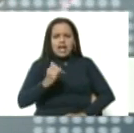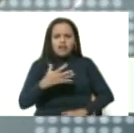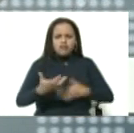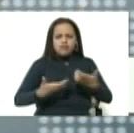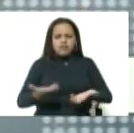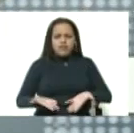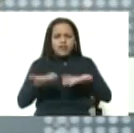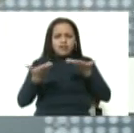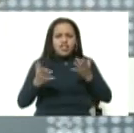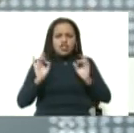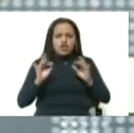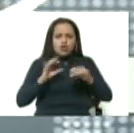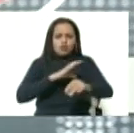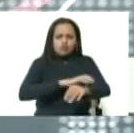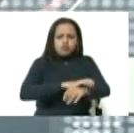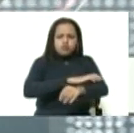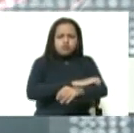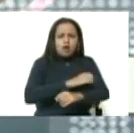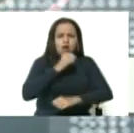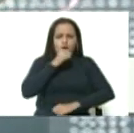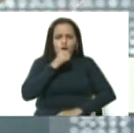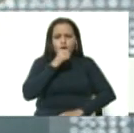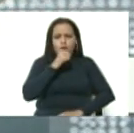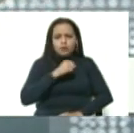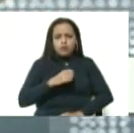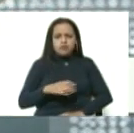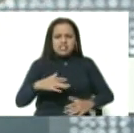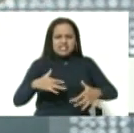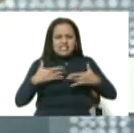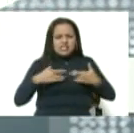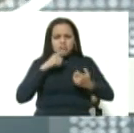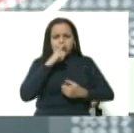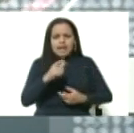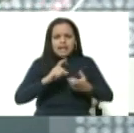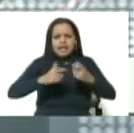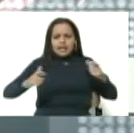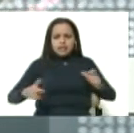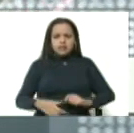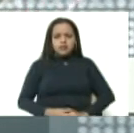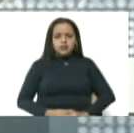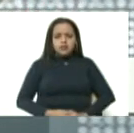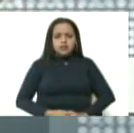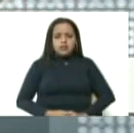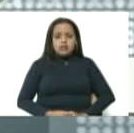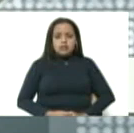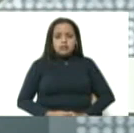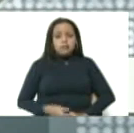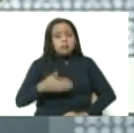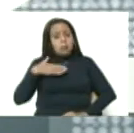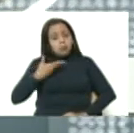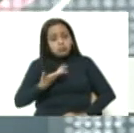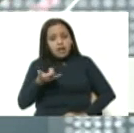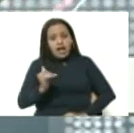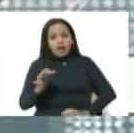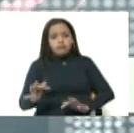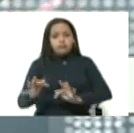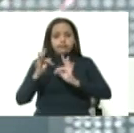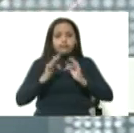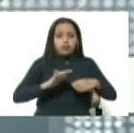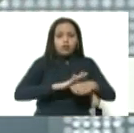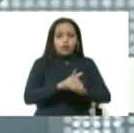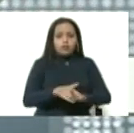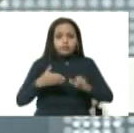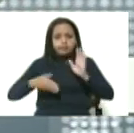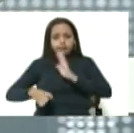musculares, tos seca, malestar general. Por esa razón, frente a la sospecha de infección por COVID-19, se ingresó el